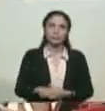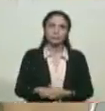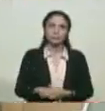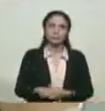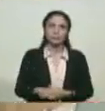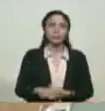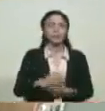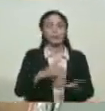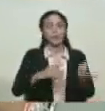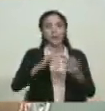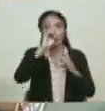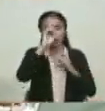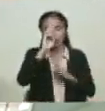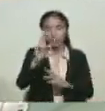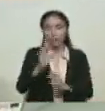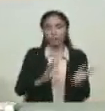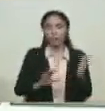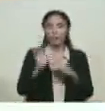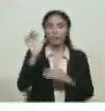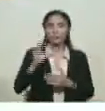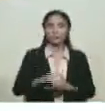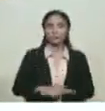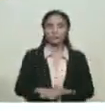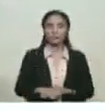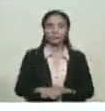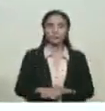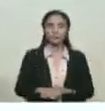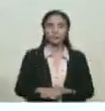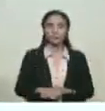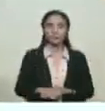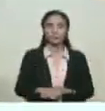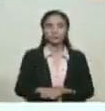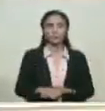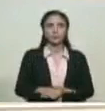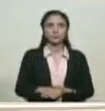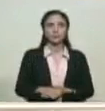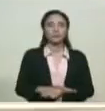Y el respeto a nuestra patria. Mil veces, compañeros de la Dirección Nacional.